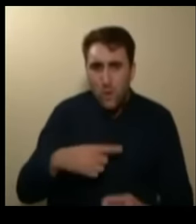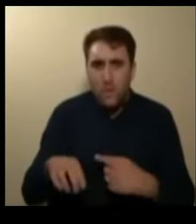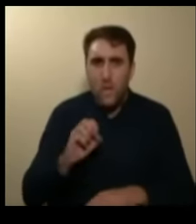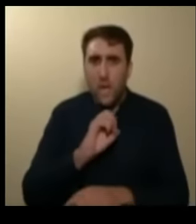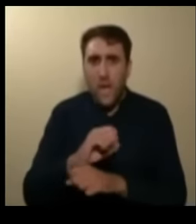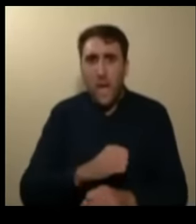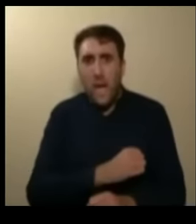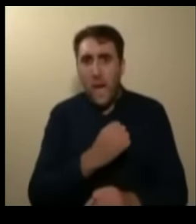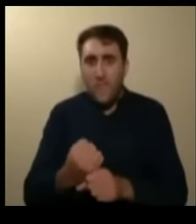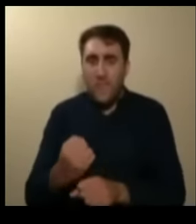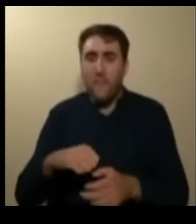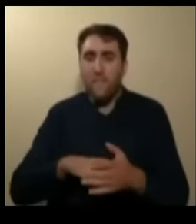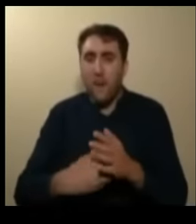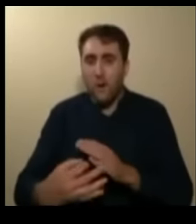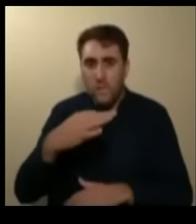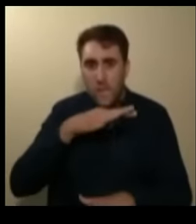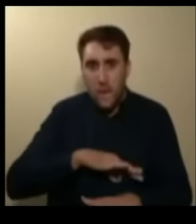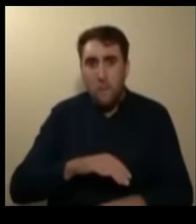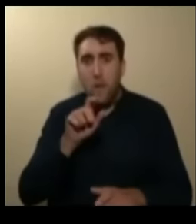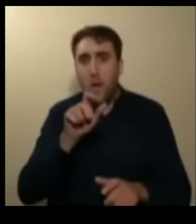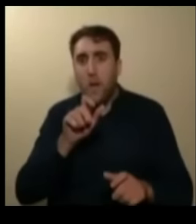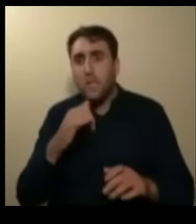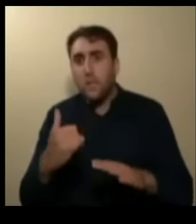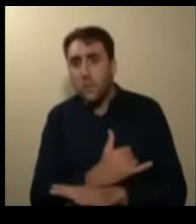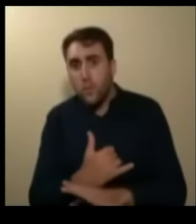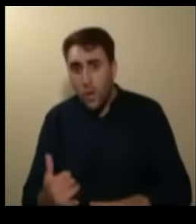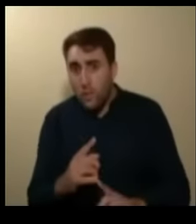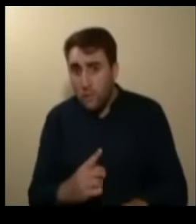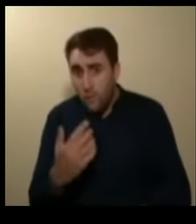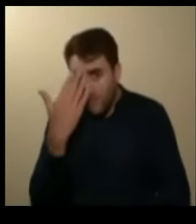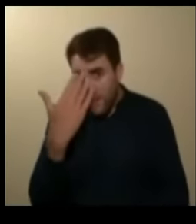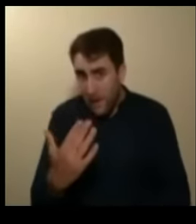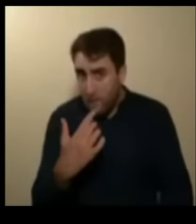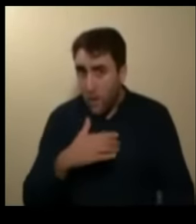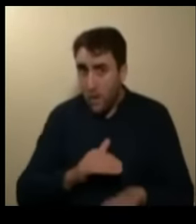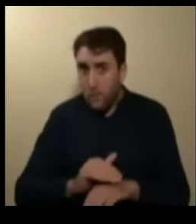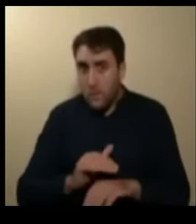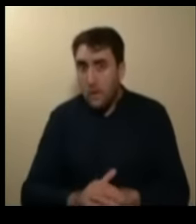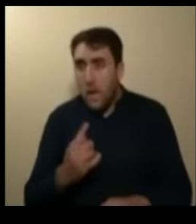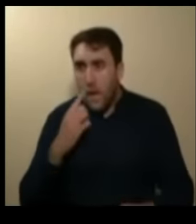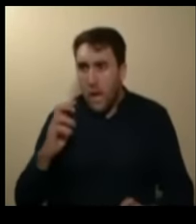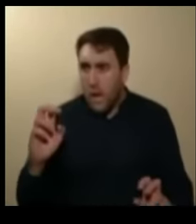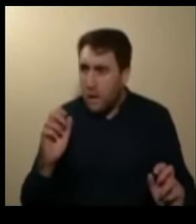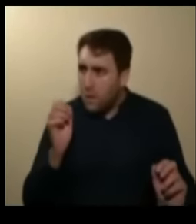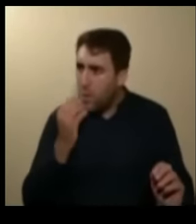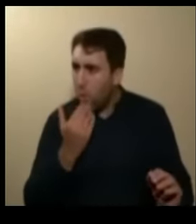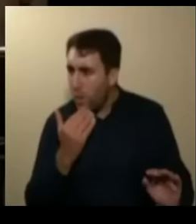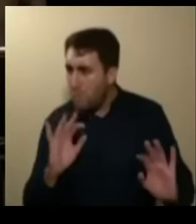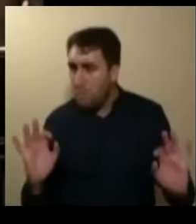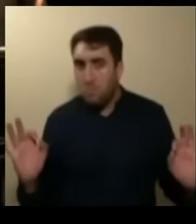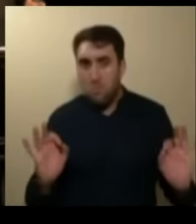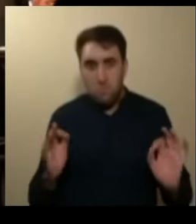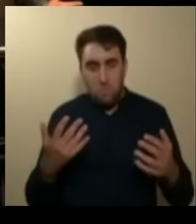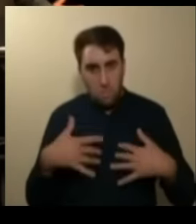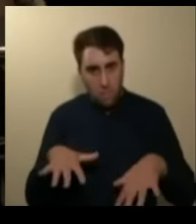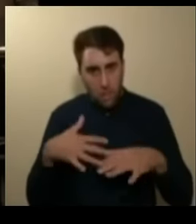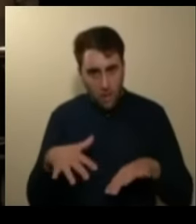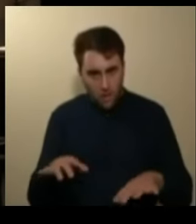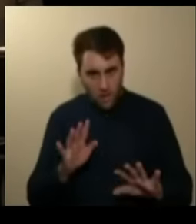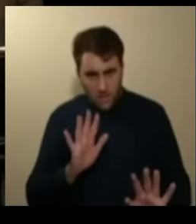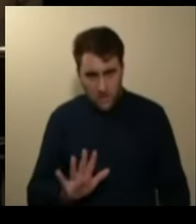Ministerio de Economía y en ninguna de las instituciones financieras que gobernaba el Frente Amplio sonó ni una sola chicharra de alarma. Así que